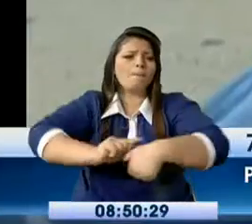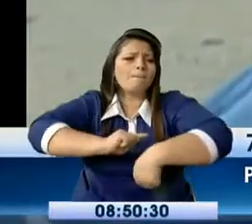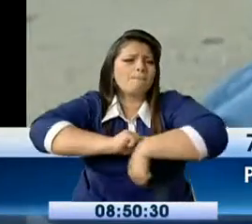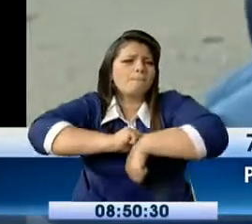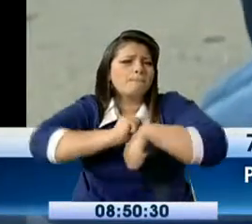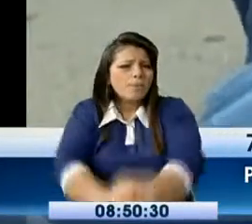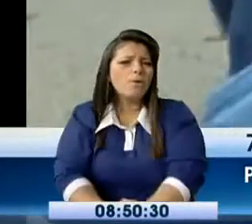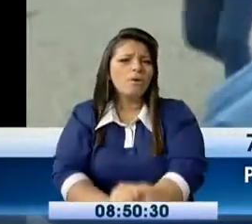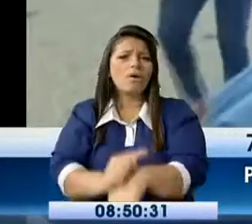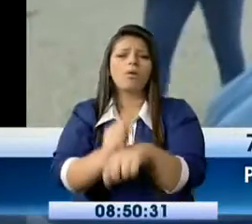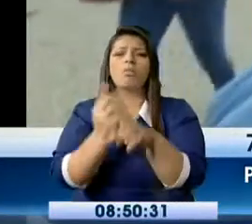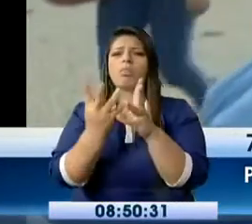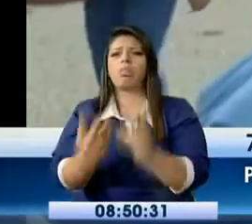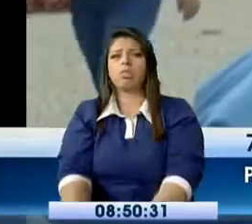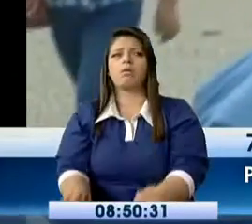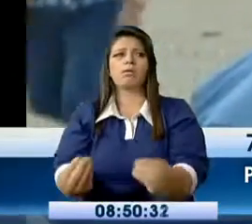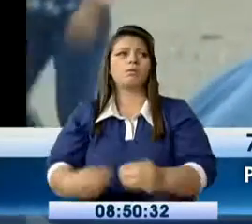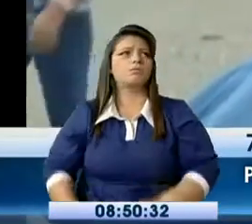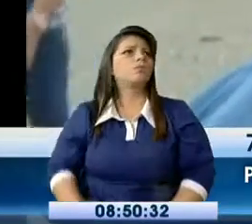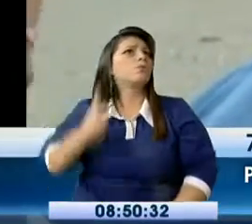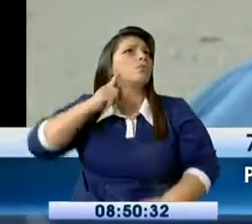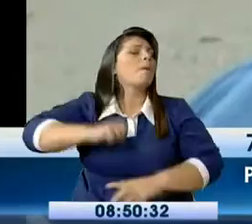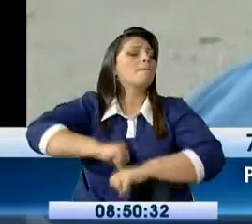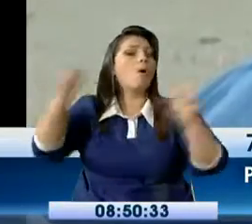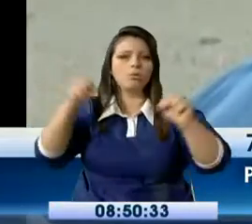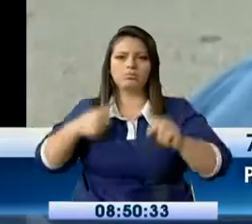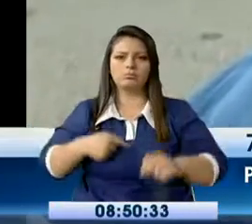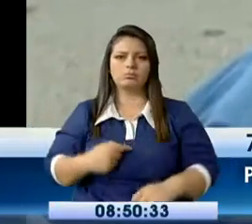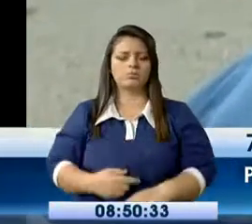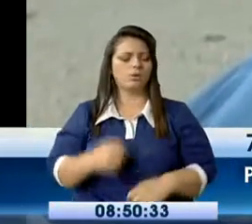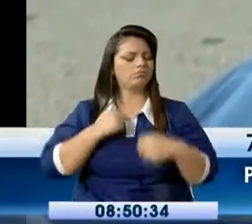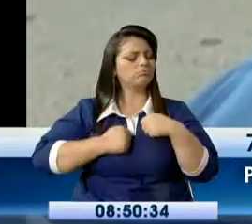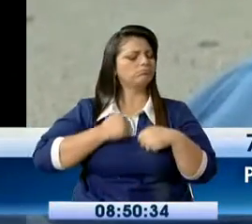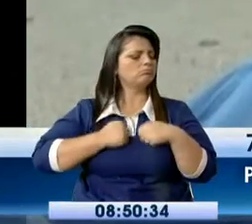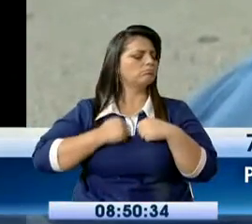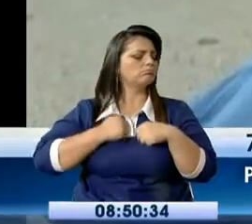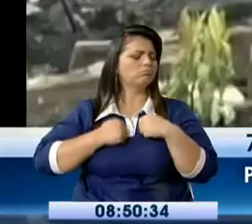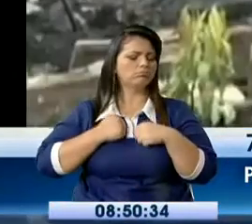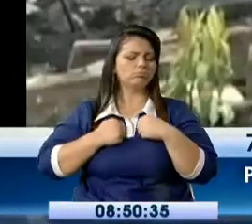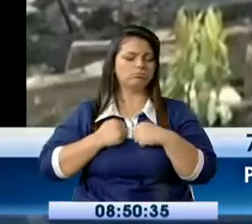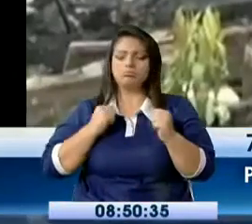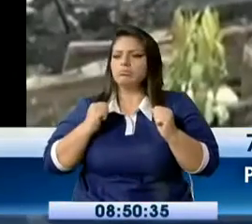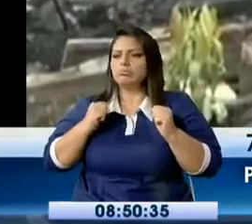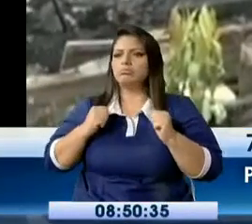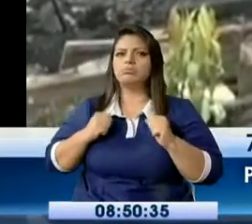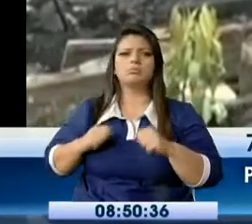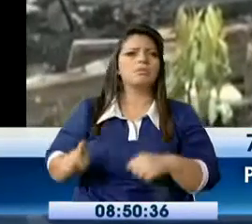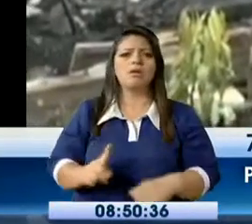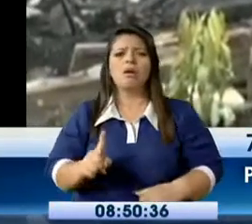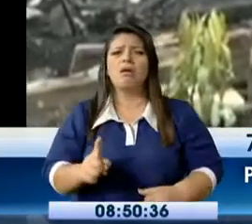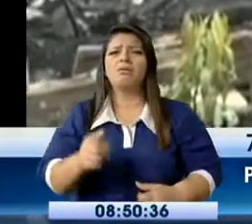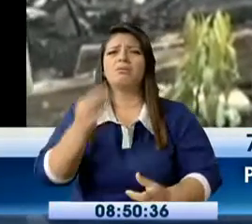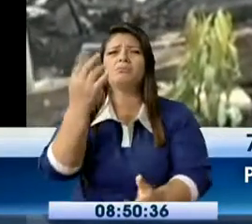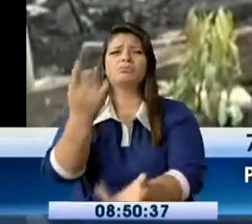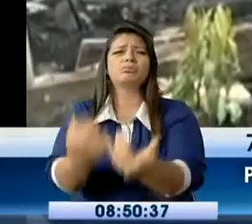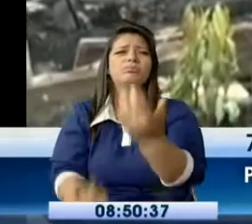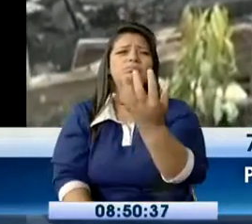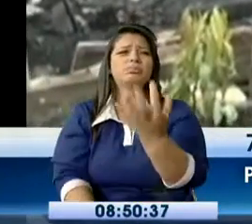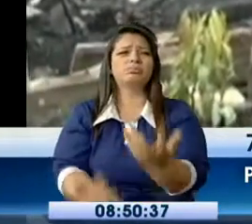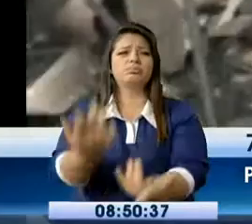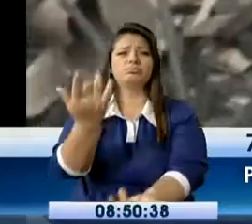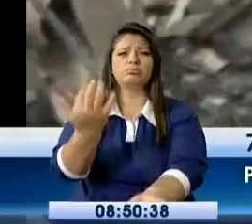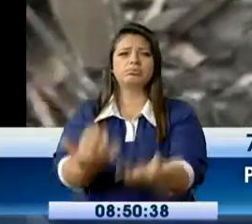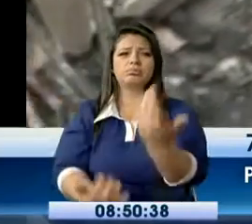yo como ya me estaba bañando y cuando veo la parte de encima prendió bien. Consternada por lo ocurrido, remueve entre